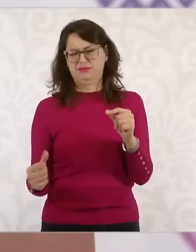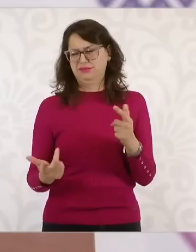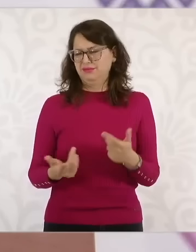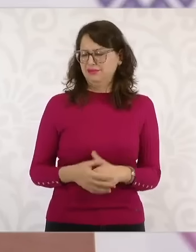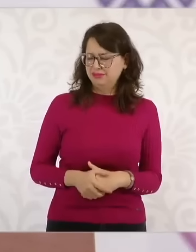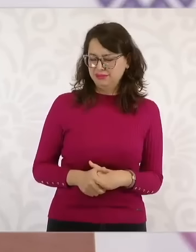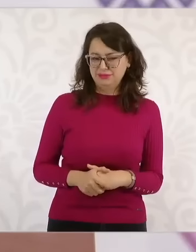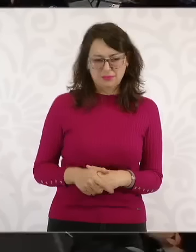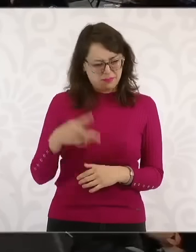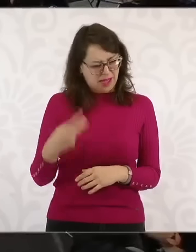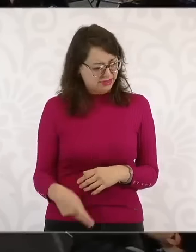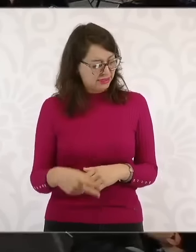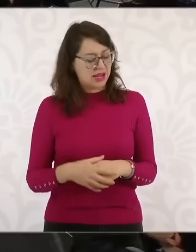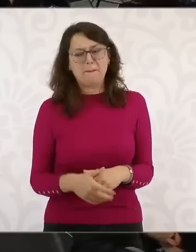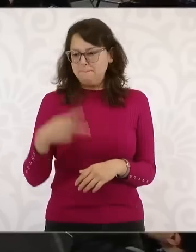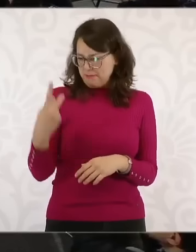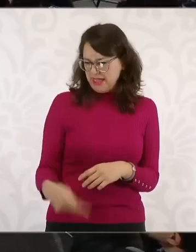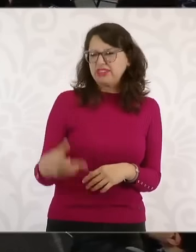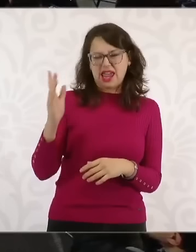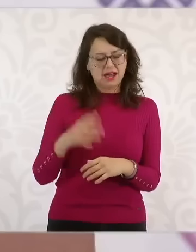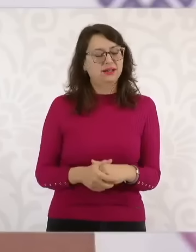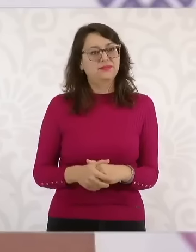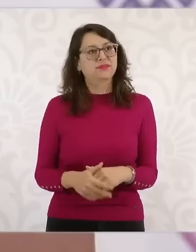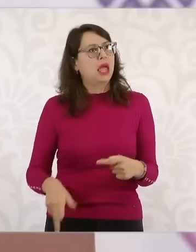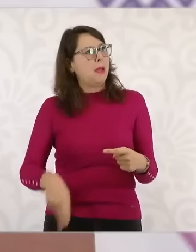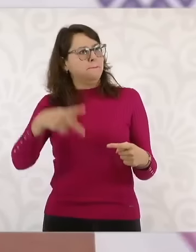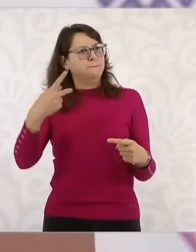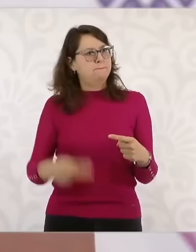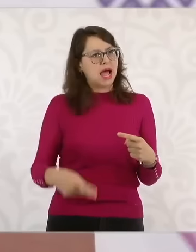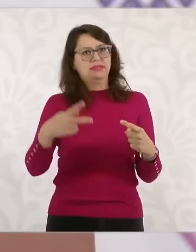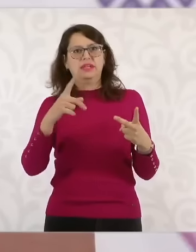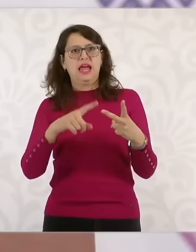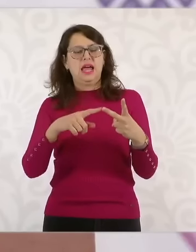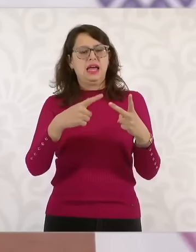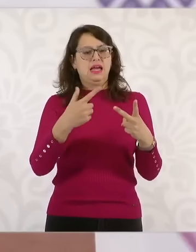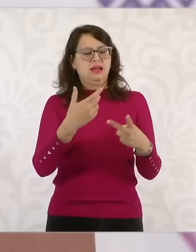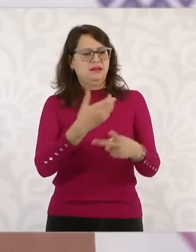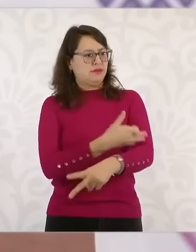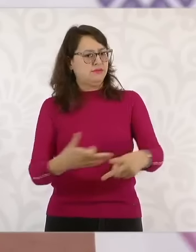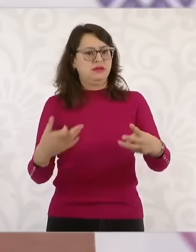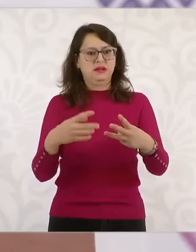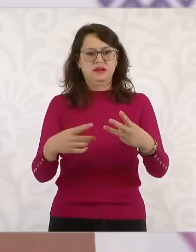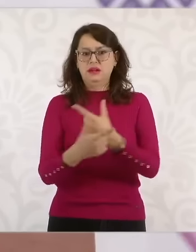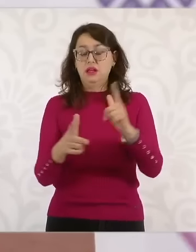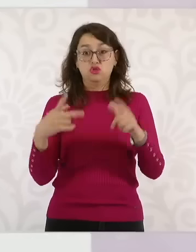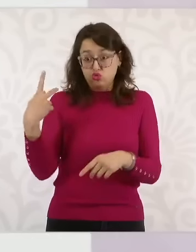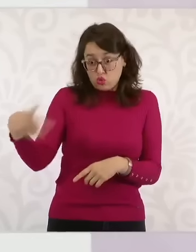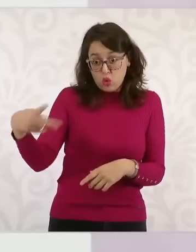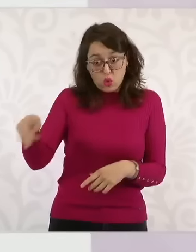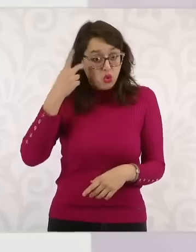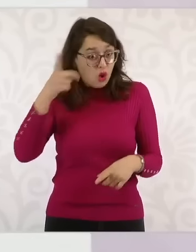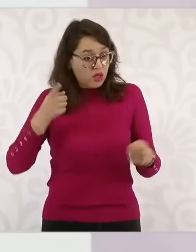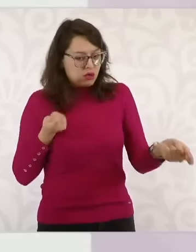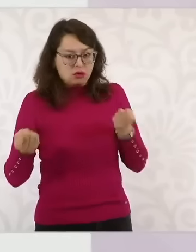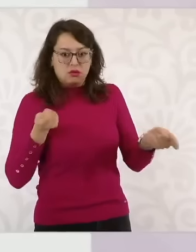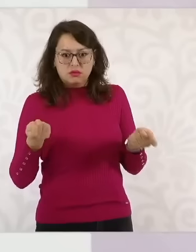algo así, ¿no? Patria, no sé, patria, ¿no? Ahora patria, como si fuera de la derecha, ¿no? Aquí en